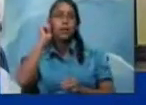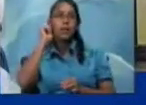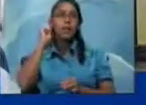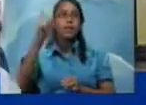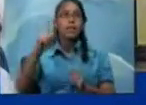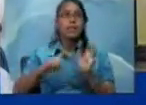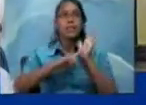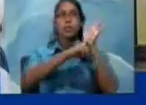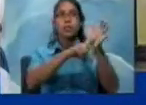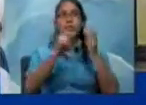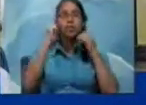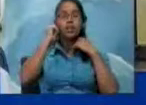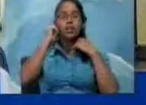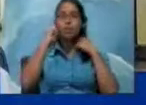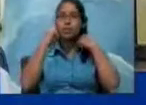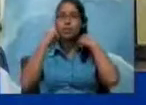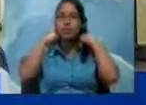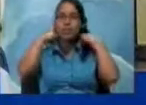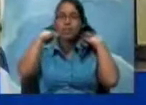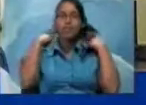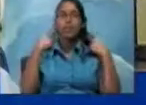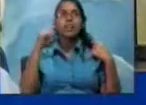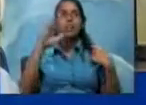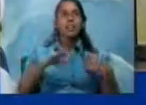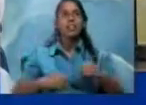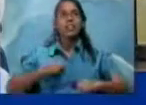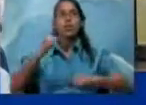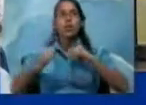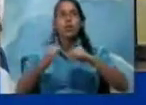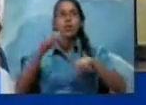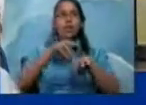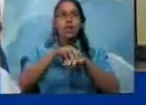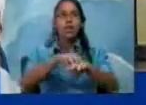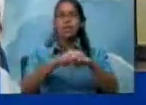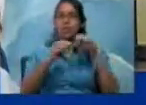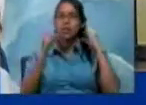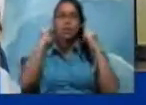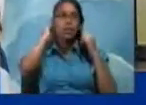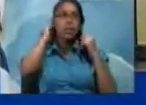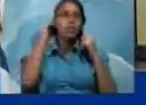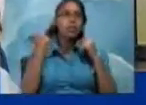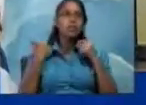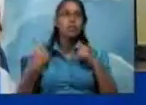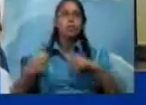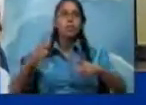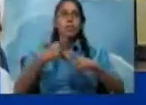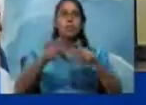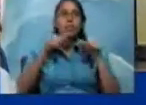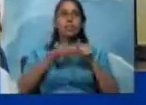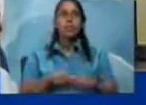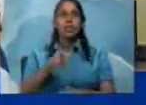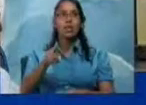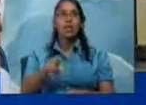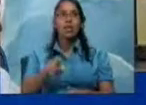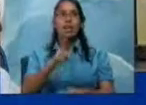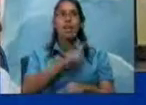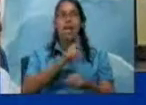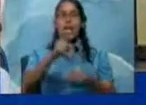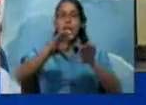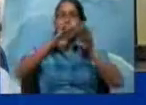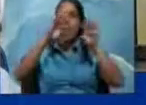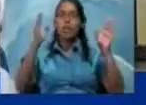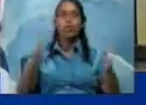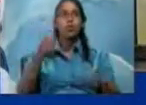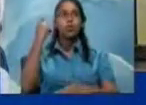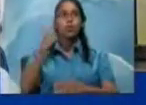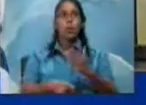a las mujeres estas van corriendo a llevar la noticia pero se quedó allí en la tumba